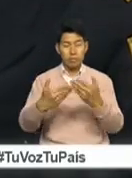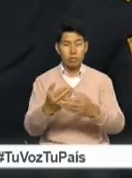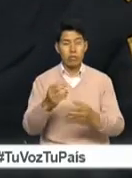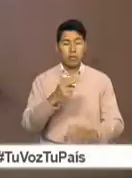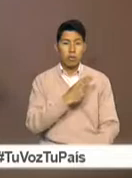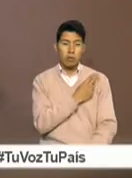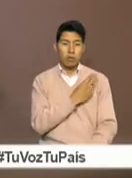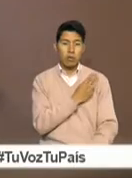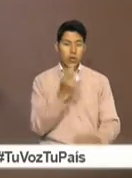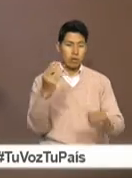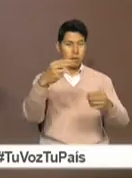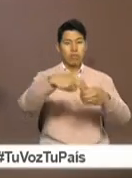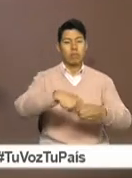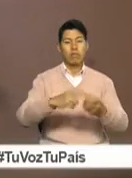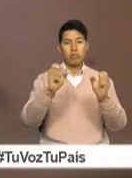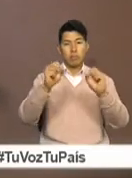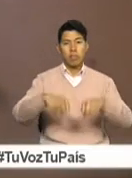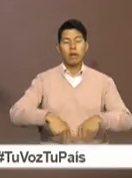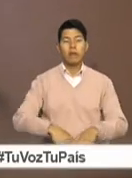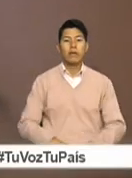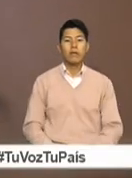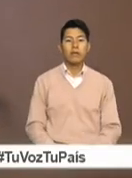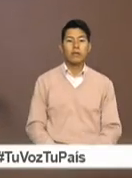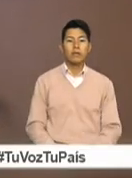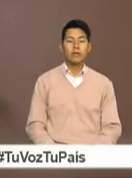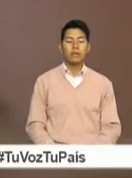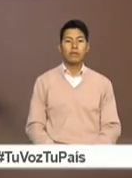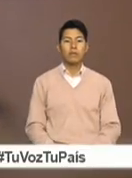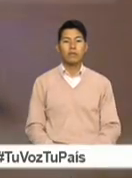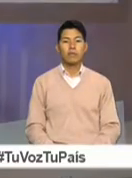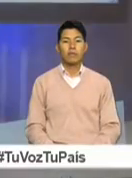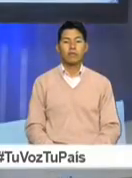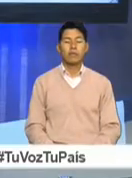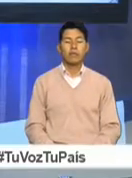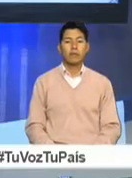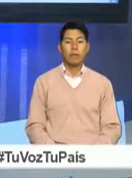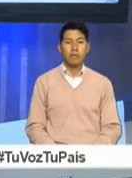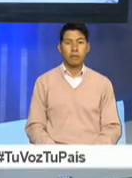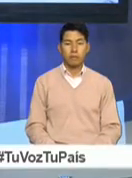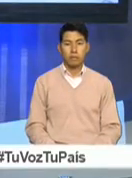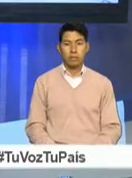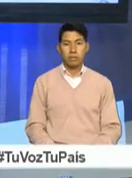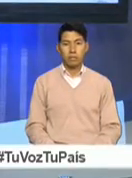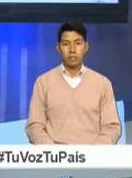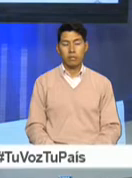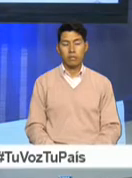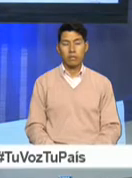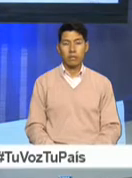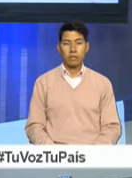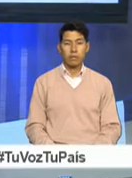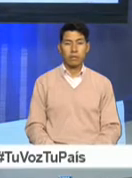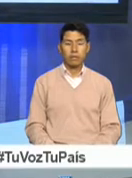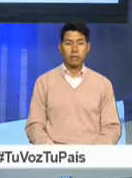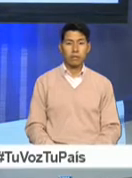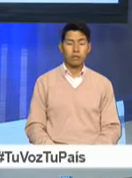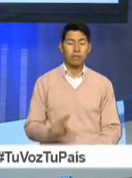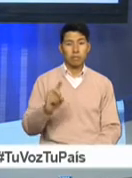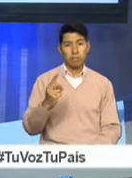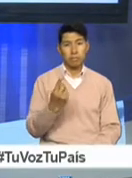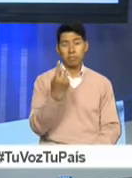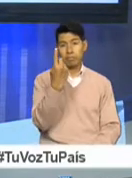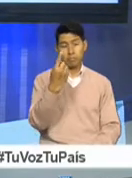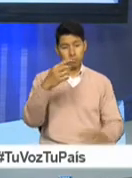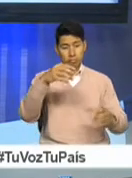superior catherine de morejón noticiero ciudadano y el primer laboratorio de investigación e